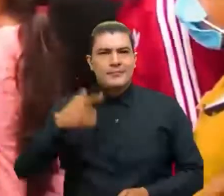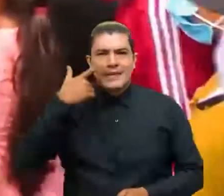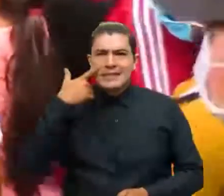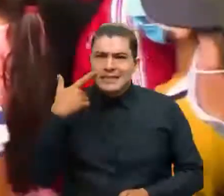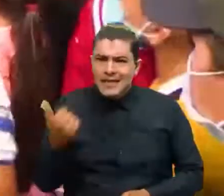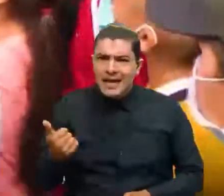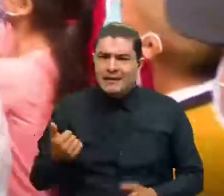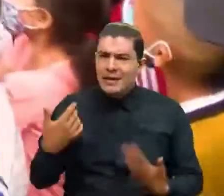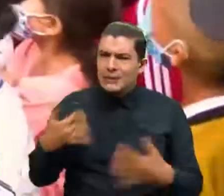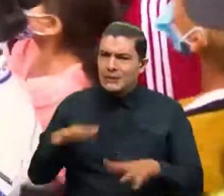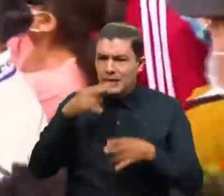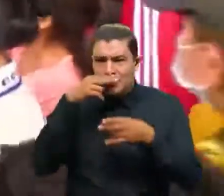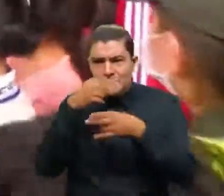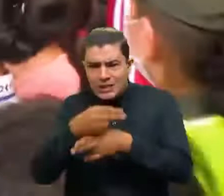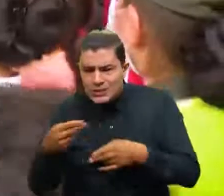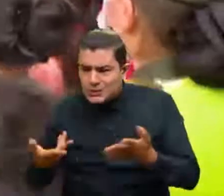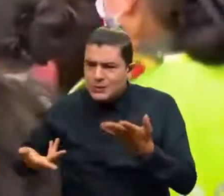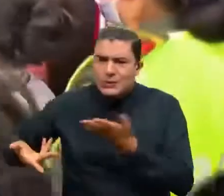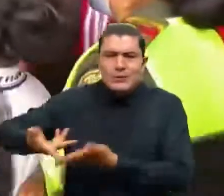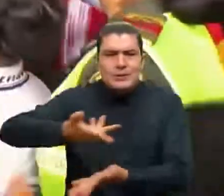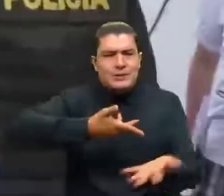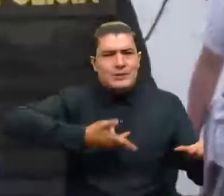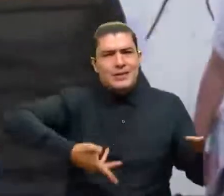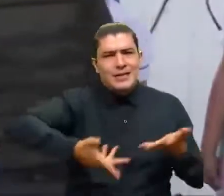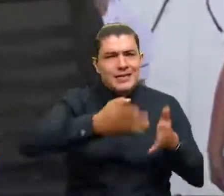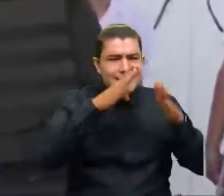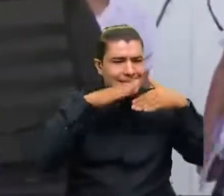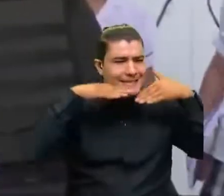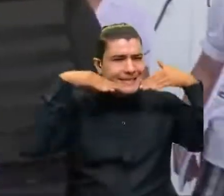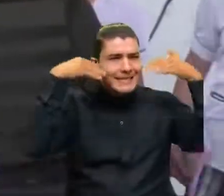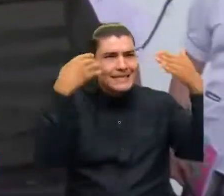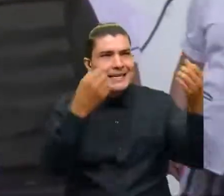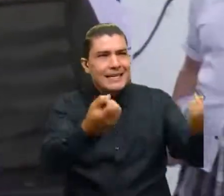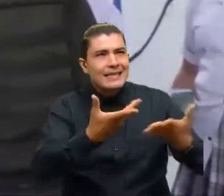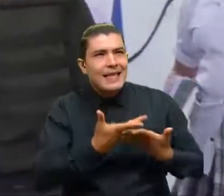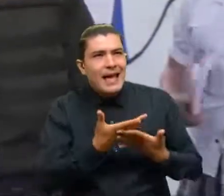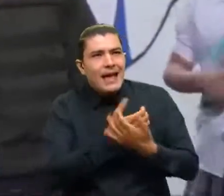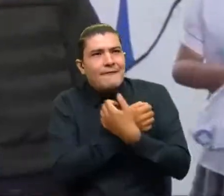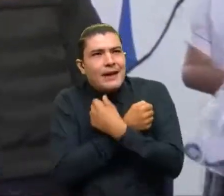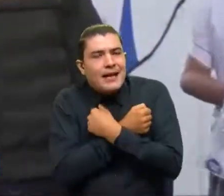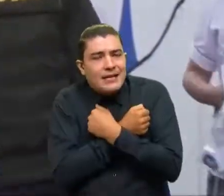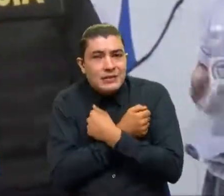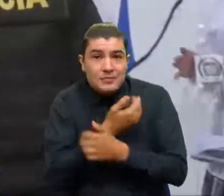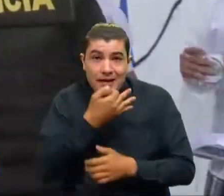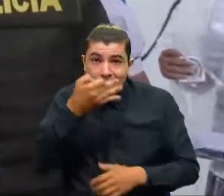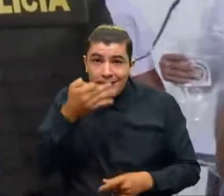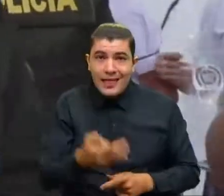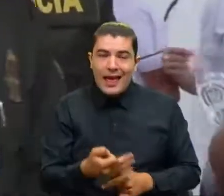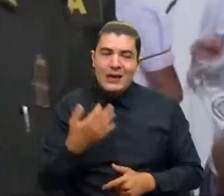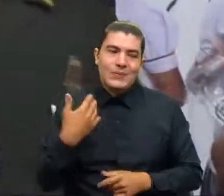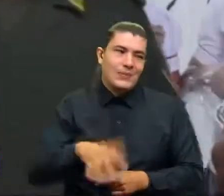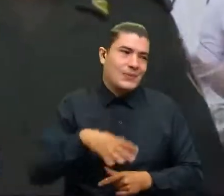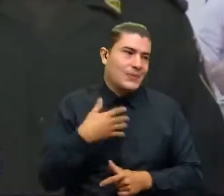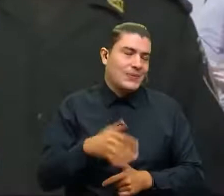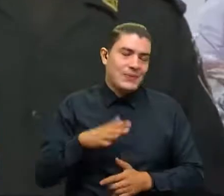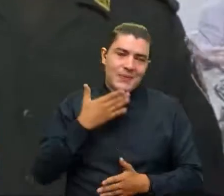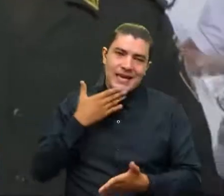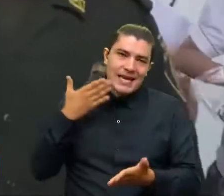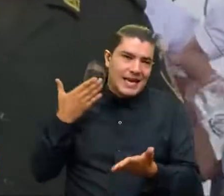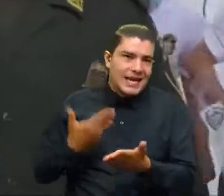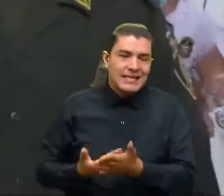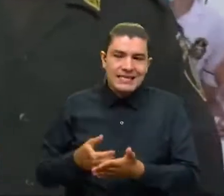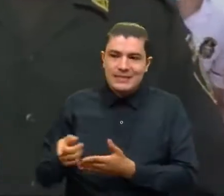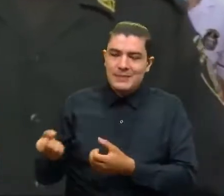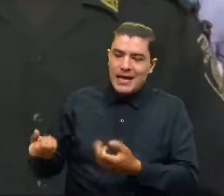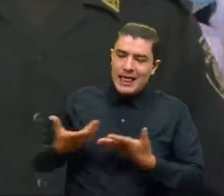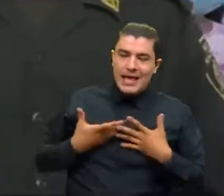los niños, poder recibir esa sonrisa, poder recibir un abrazo. De verdad que eso es la mejor gratificación que yo puedo